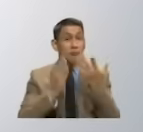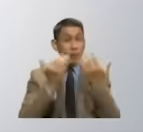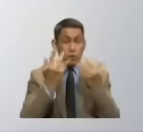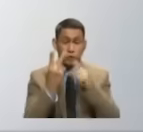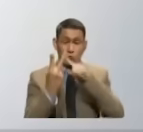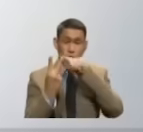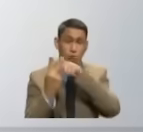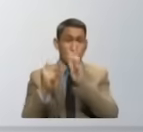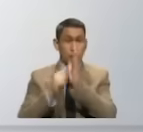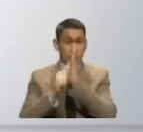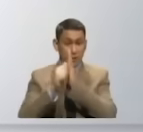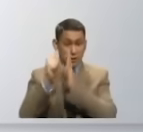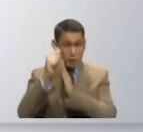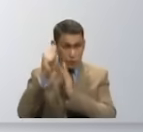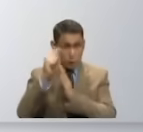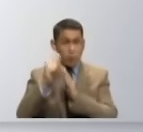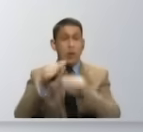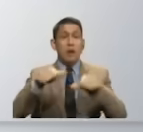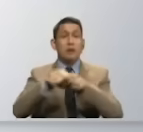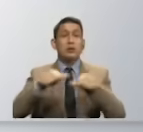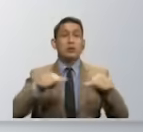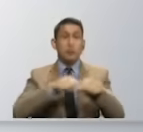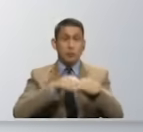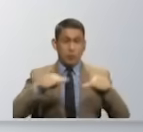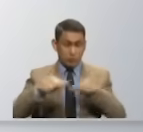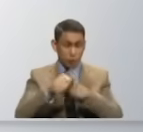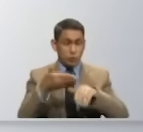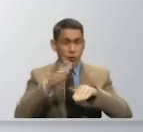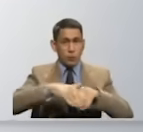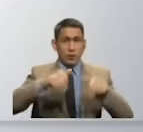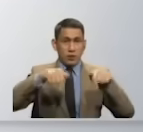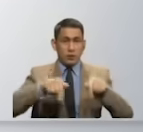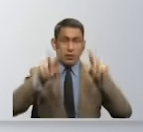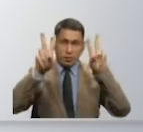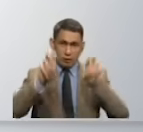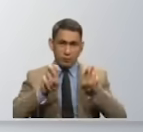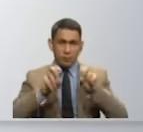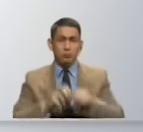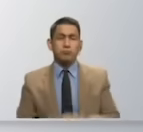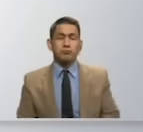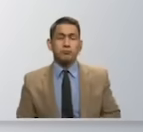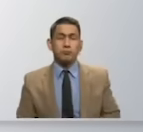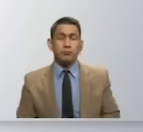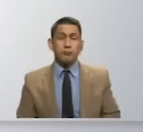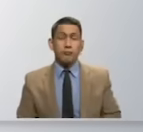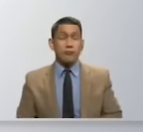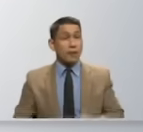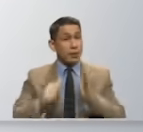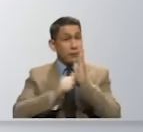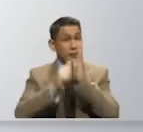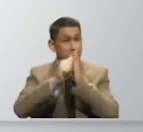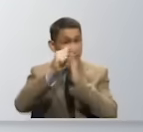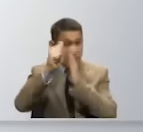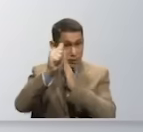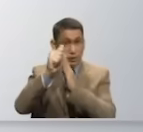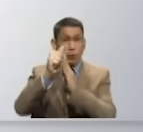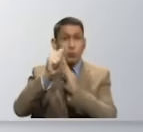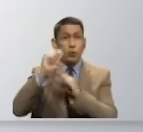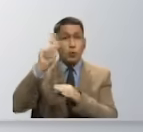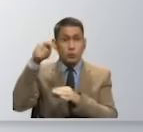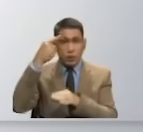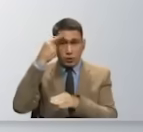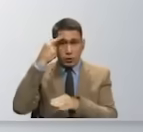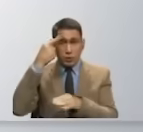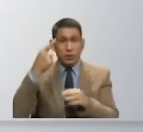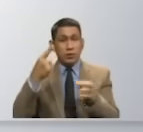al gobierno en el cumplimiento de la Ley de Seguridad Pública y del Estado. Asimismo, el Ministerio del Interior estará pues a cargo de